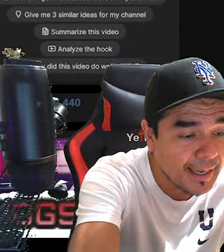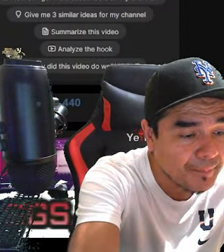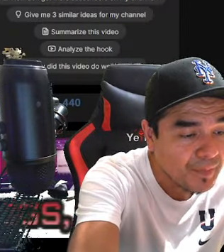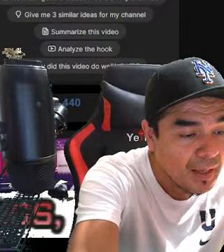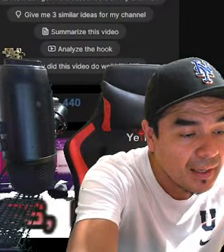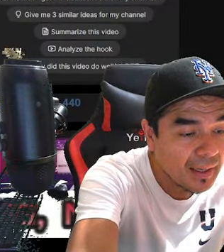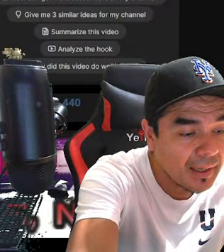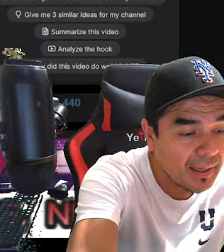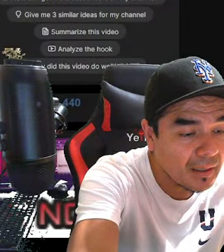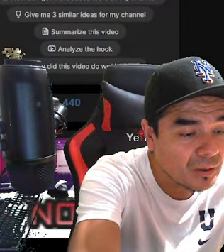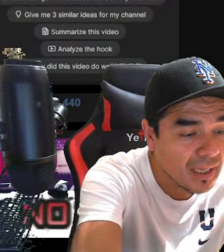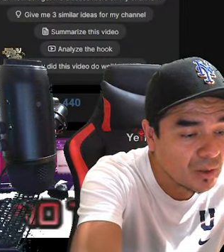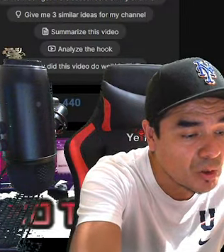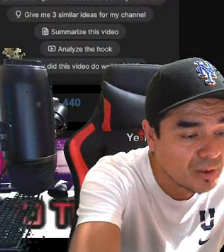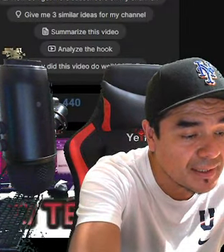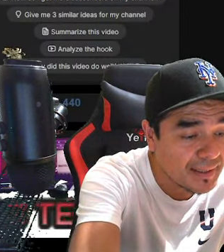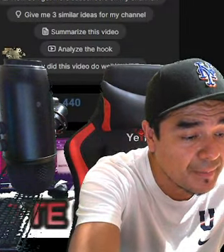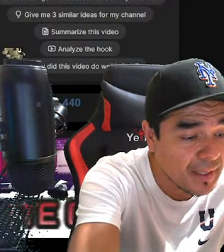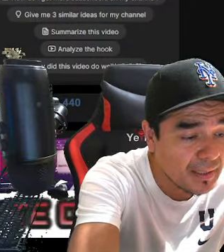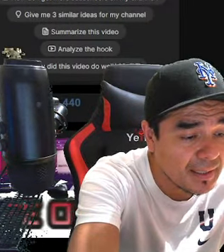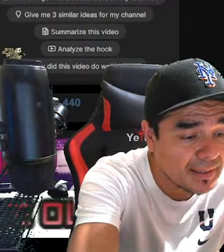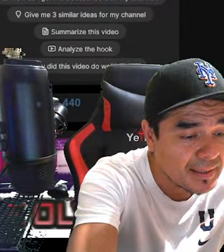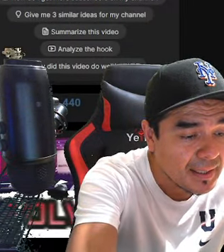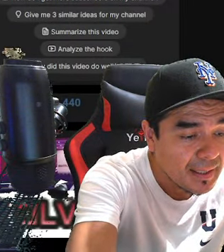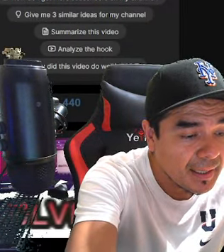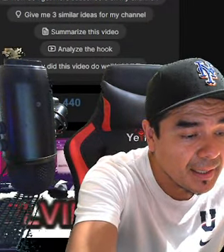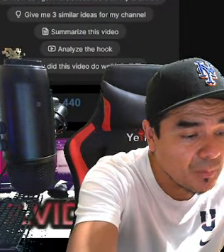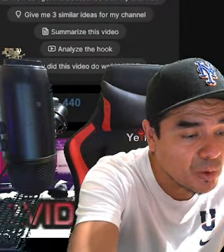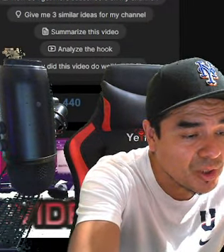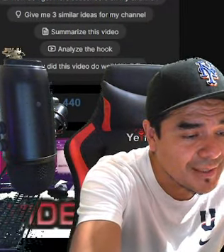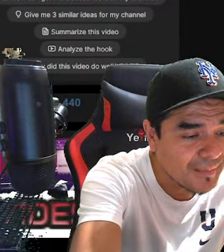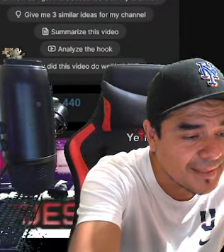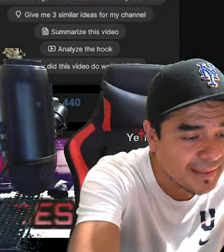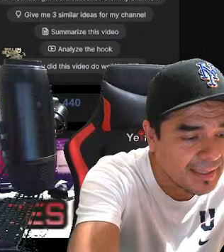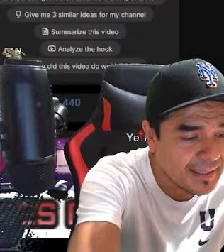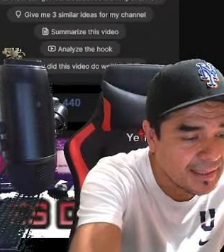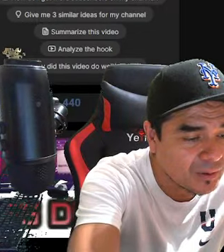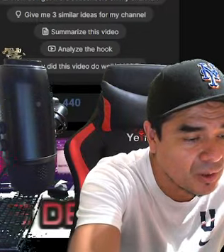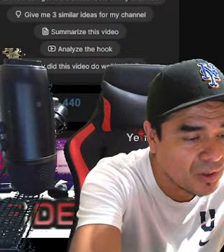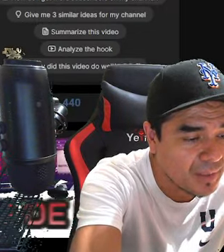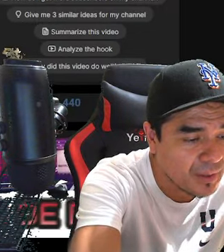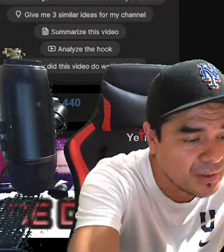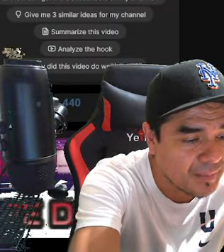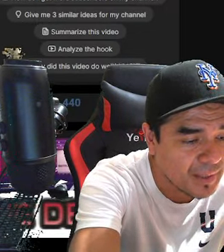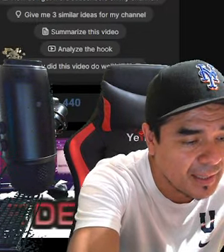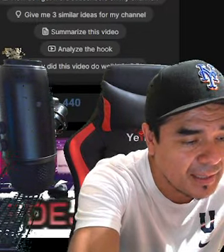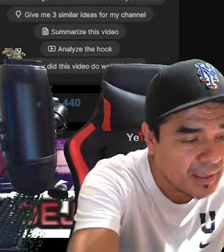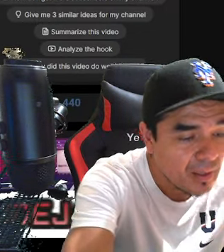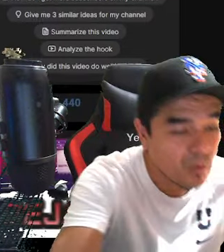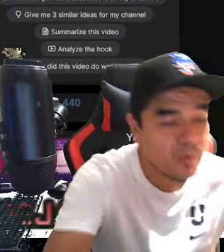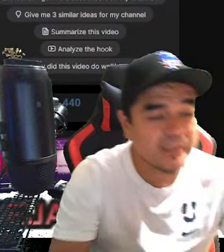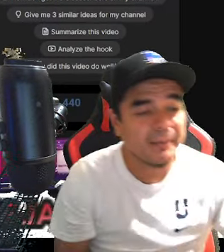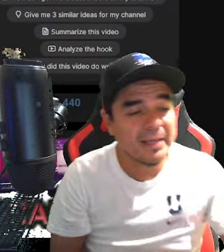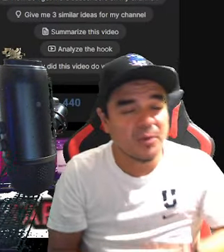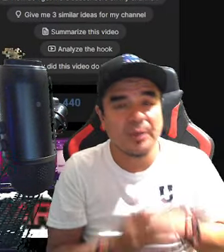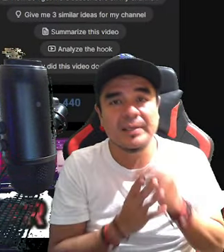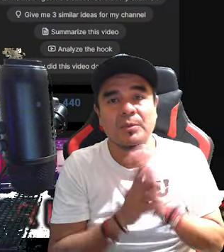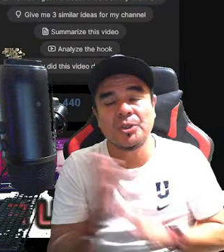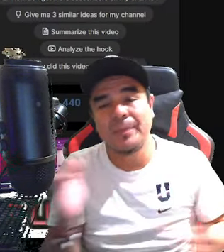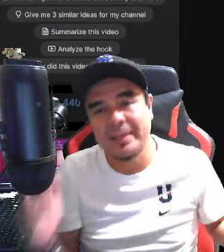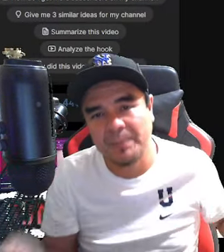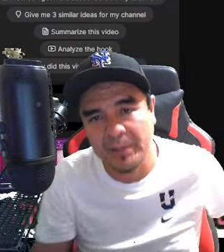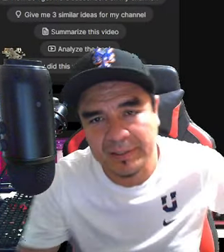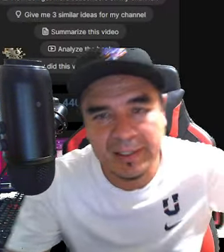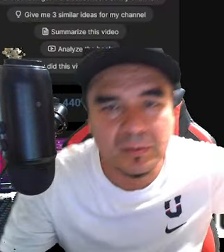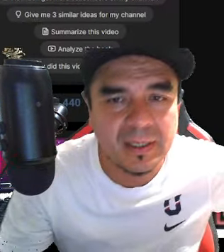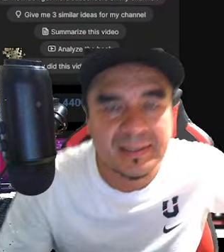Guevara, Leonardo Ortiz Ramírez. Muchísimas gracias a todos, amigos, en verdad. Un fuerte abrazo, cuídense mucho,